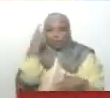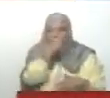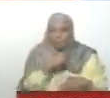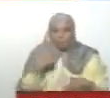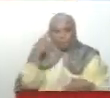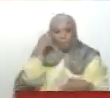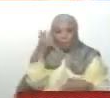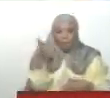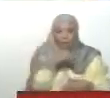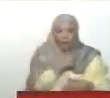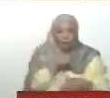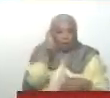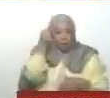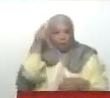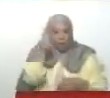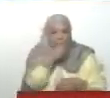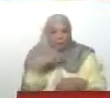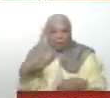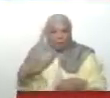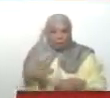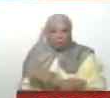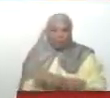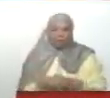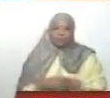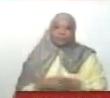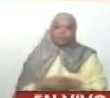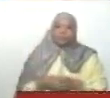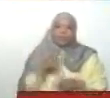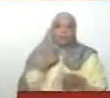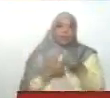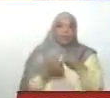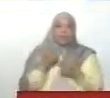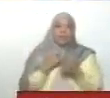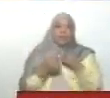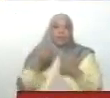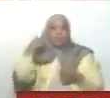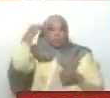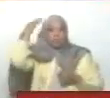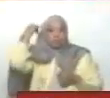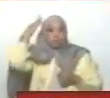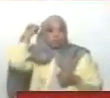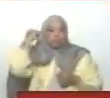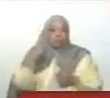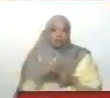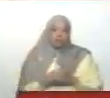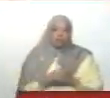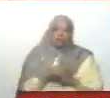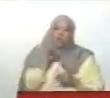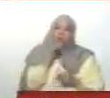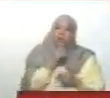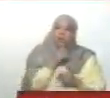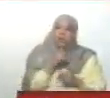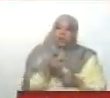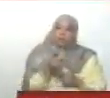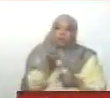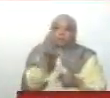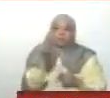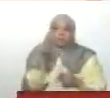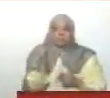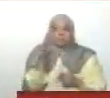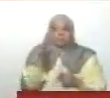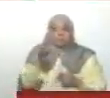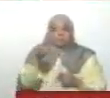canas. Ah, ¿tú eres la generación fundadora? Se pinta el pelo, se pinta el pelo. Presidente, sí, tú. ¿Cómo te llamas tú? Ramón